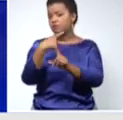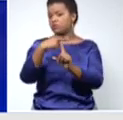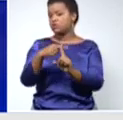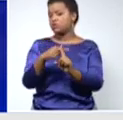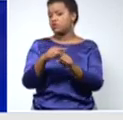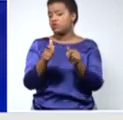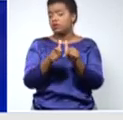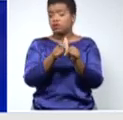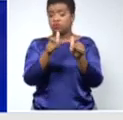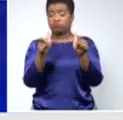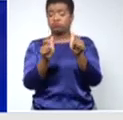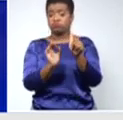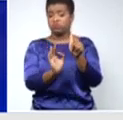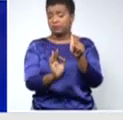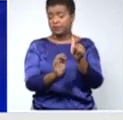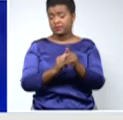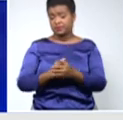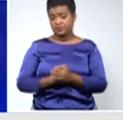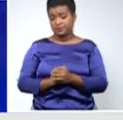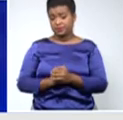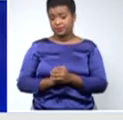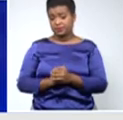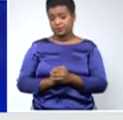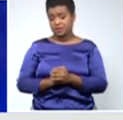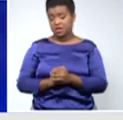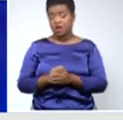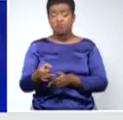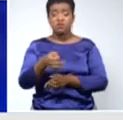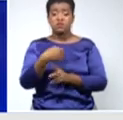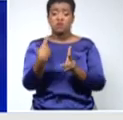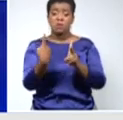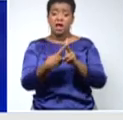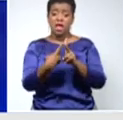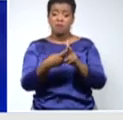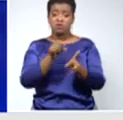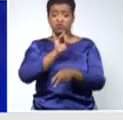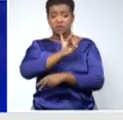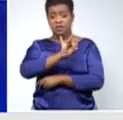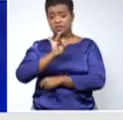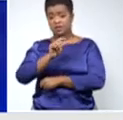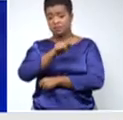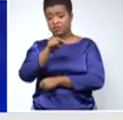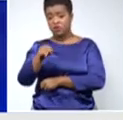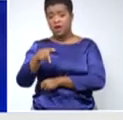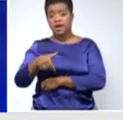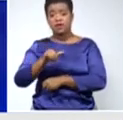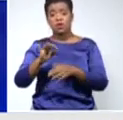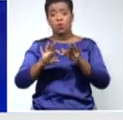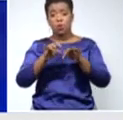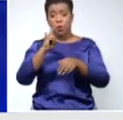sido el comportamiento, Bayamo con 77, Iguaní con 3,